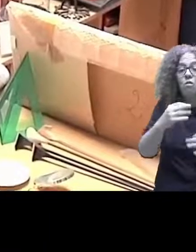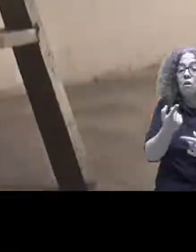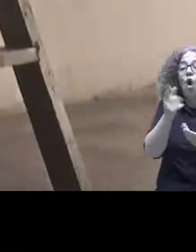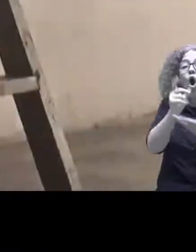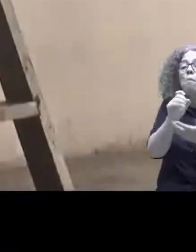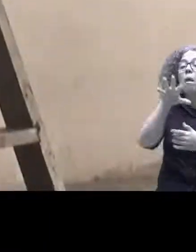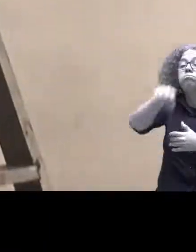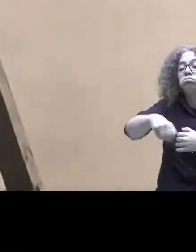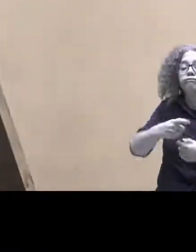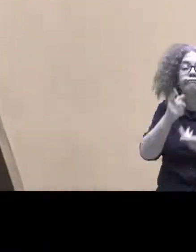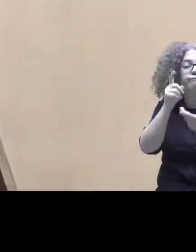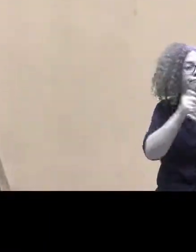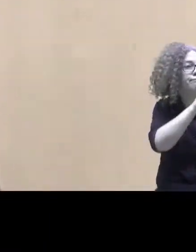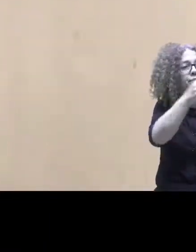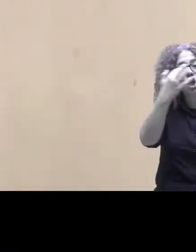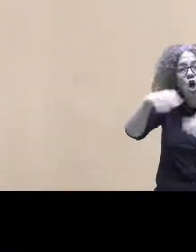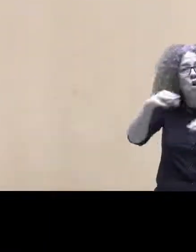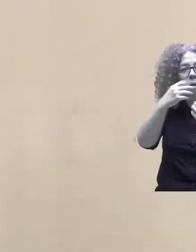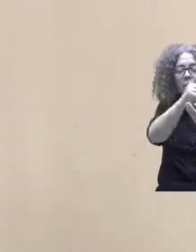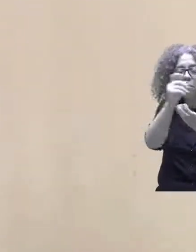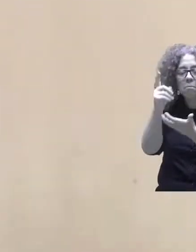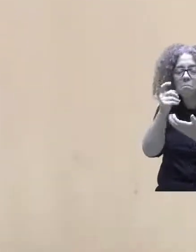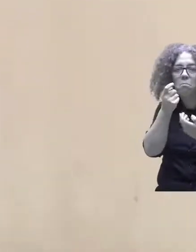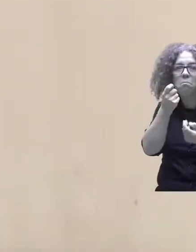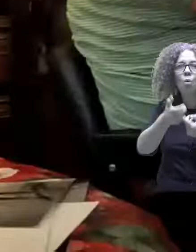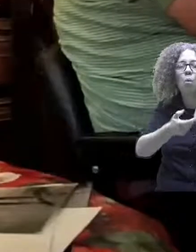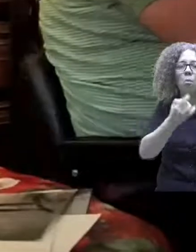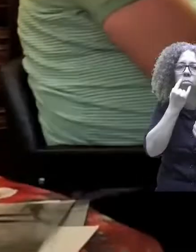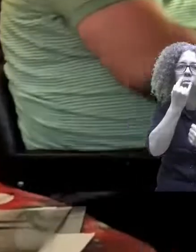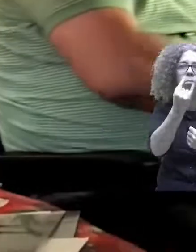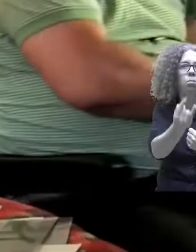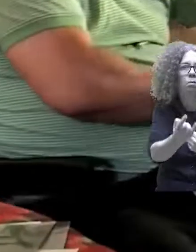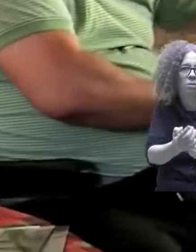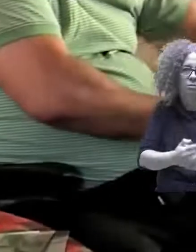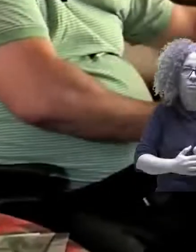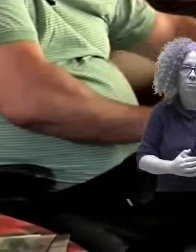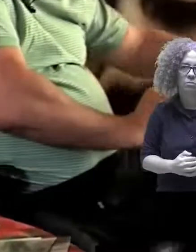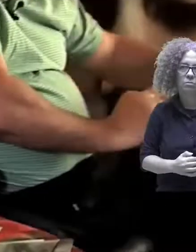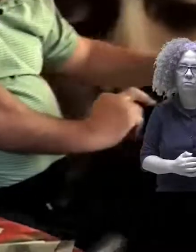y simplemente por salir a hacer fotografías por ahí.